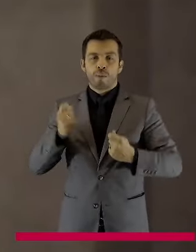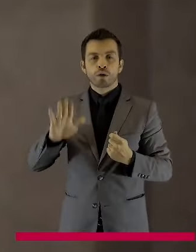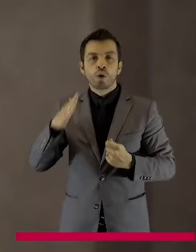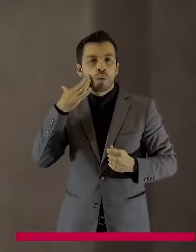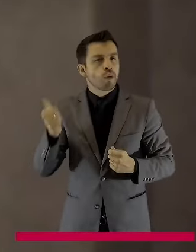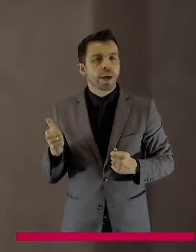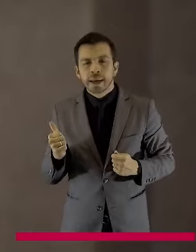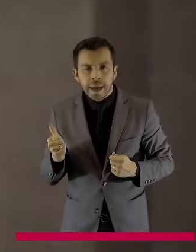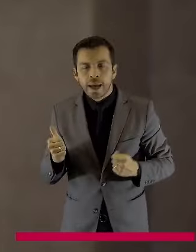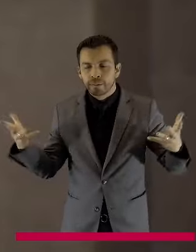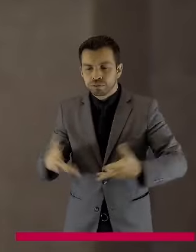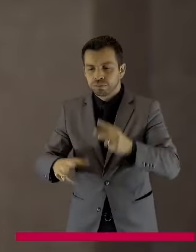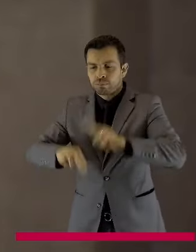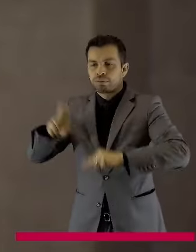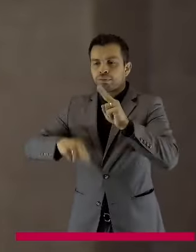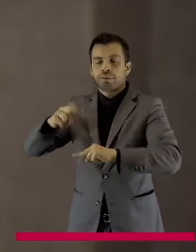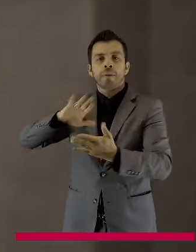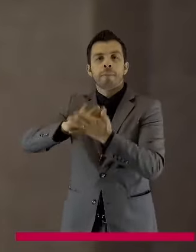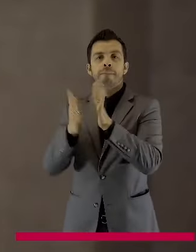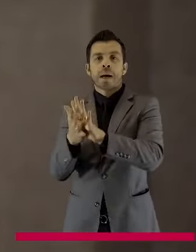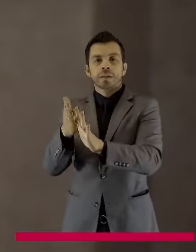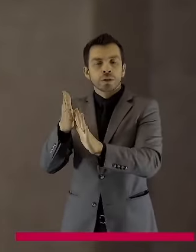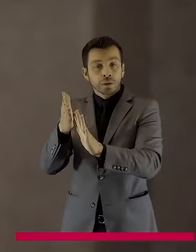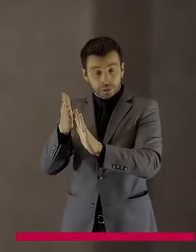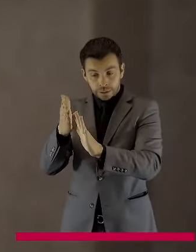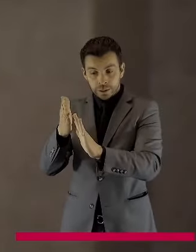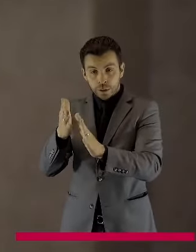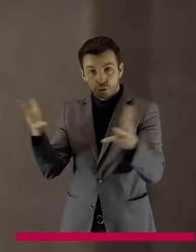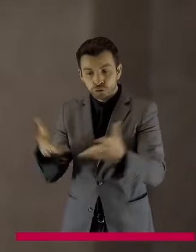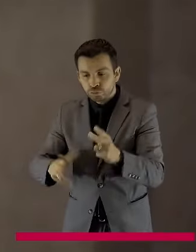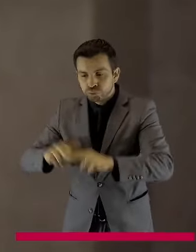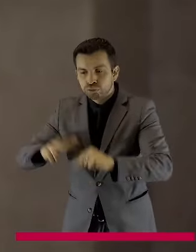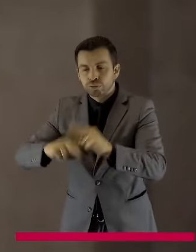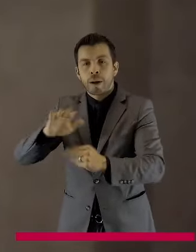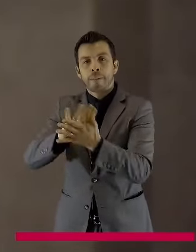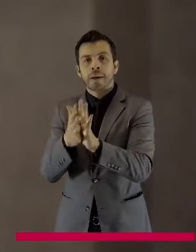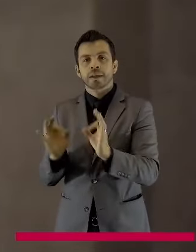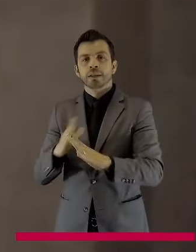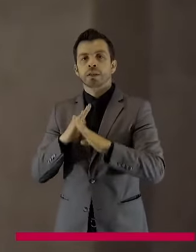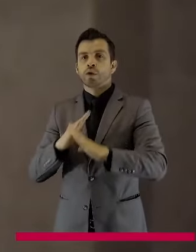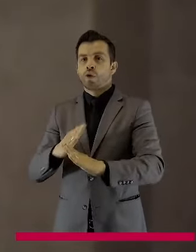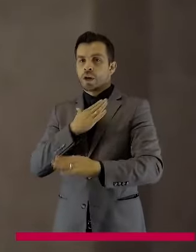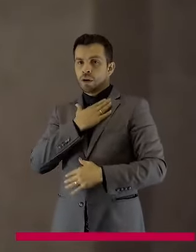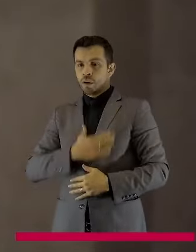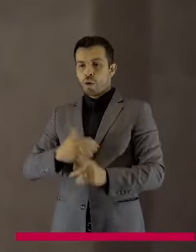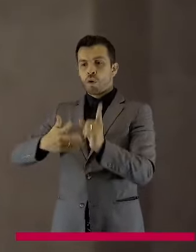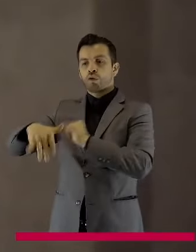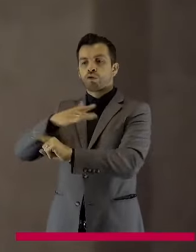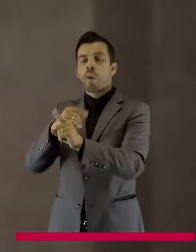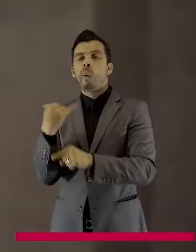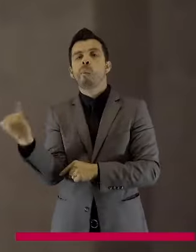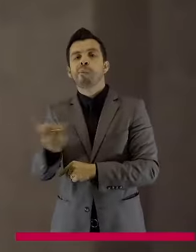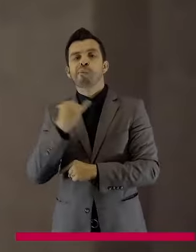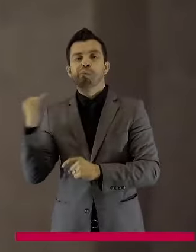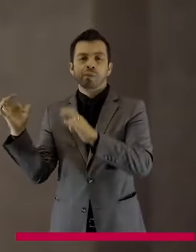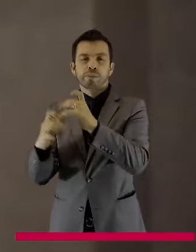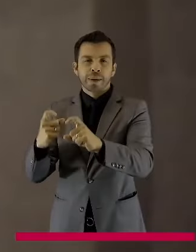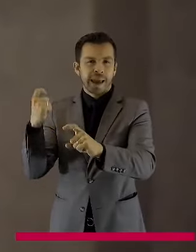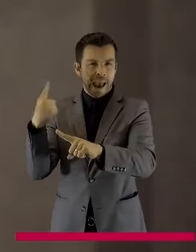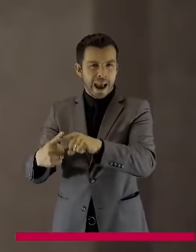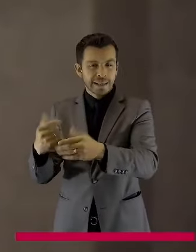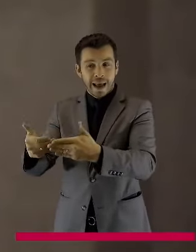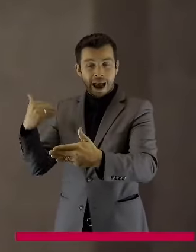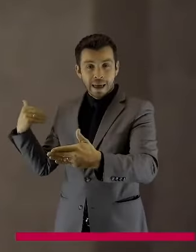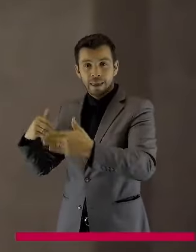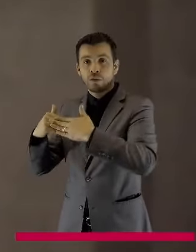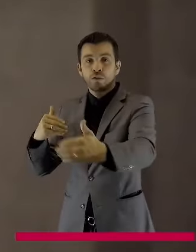para una construcción de paz y para la construcción de paz y de seguridad en contextos territoriales, tanto